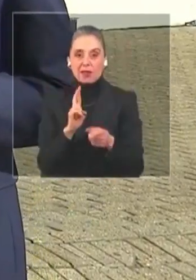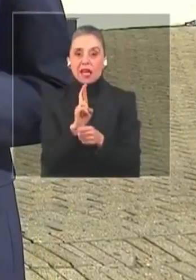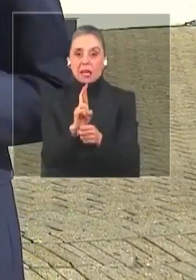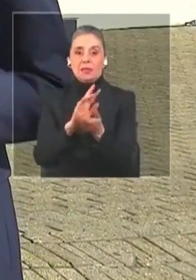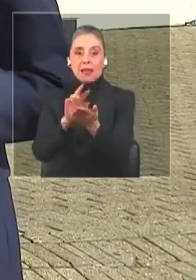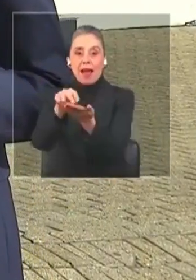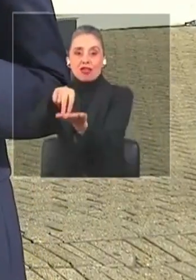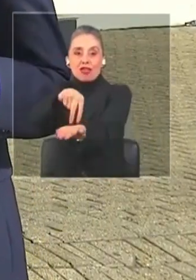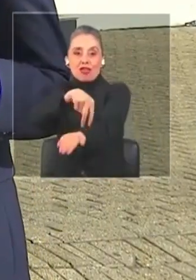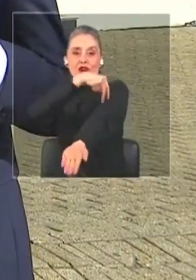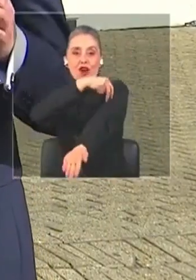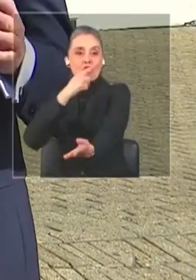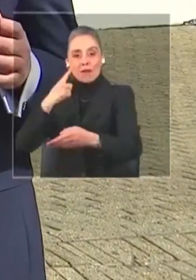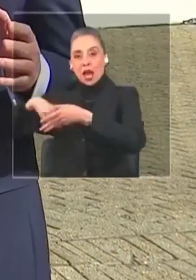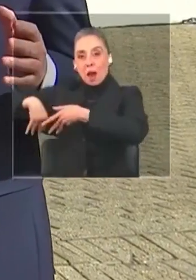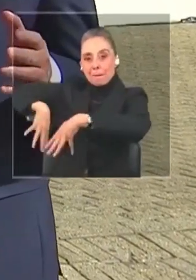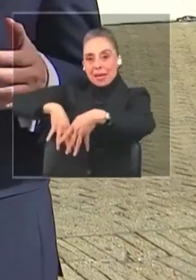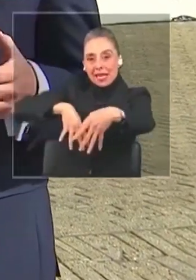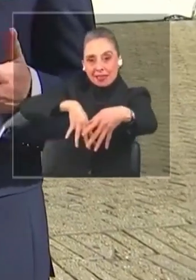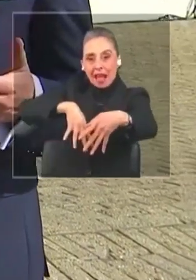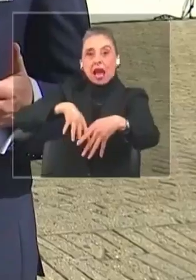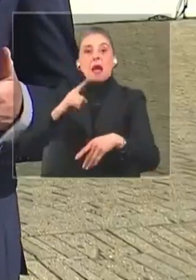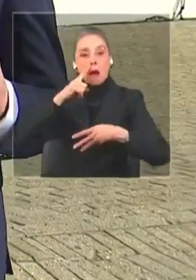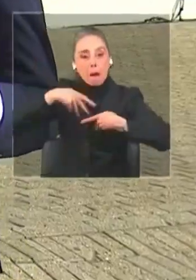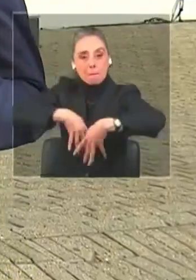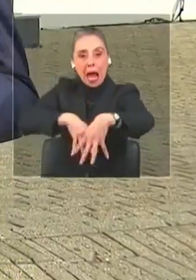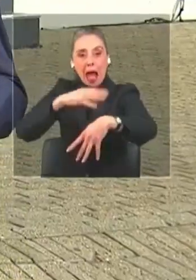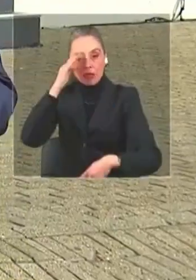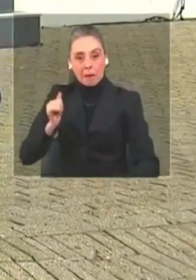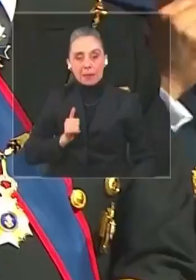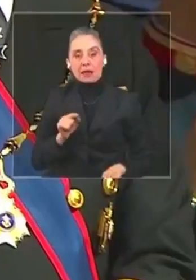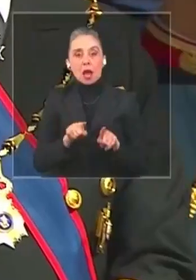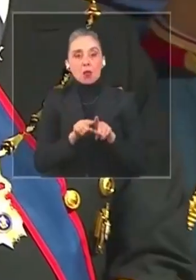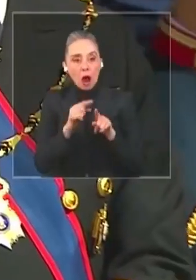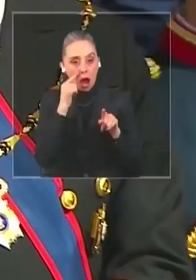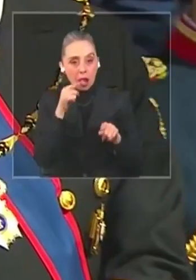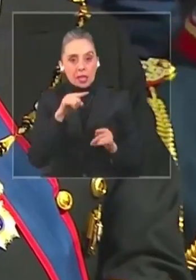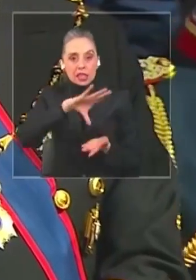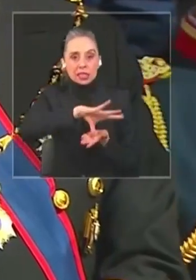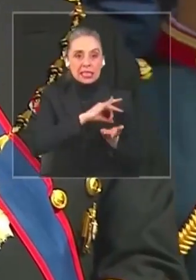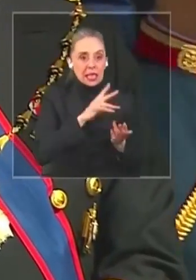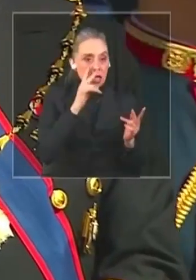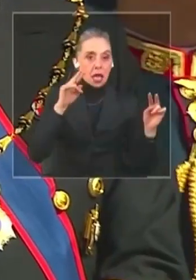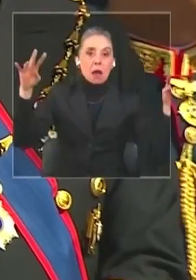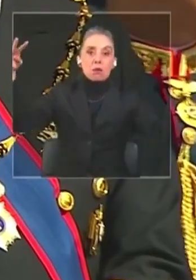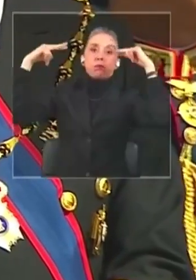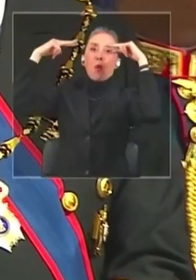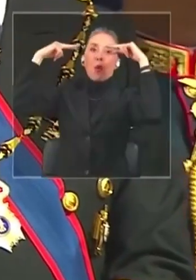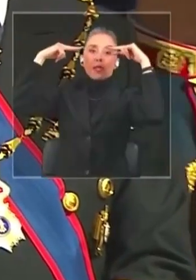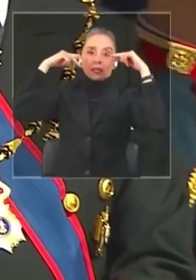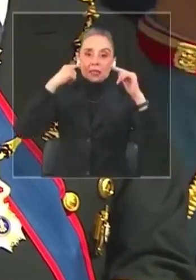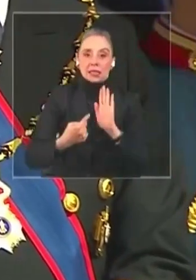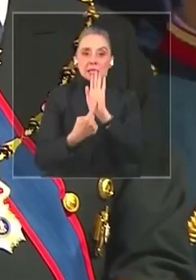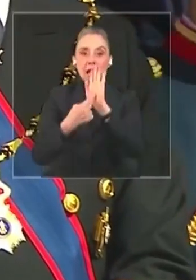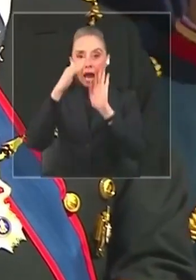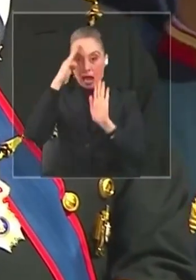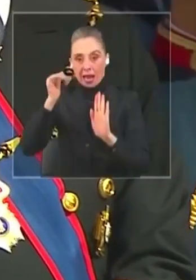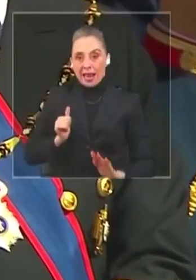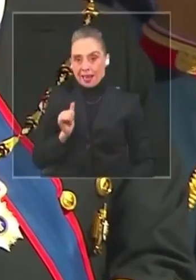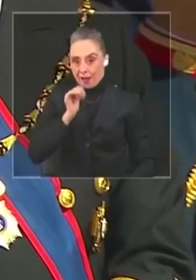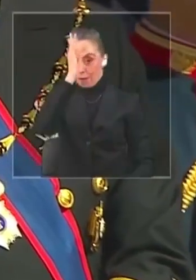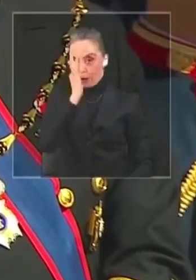desplegados en todo Chile. Claro, y una parada militar, hay que decirlo, es una muestra de disuasión que hace un país, que muestra al ejército, obviamente, que es el protagonista en